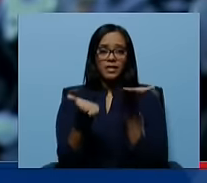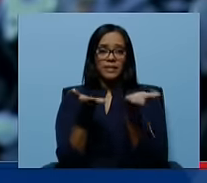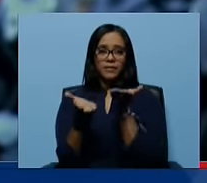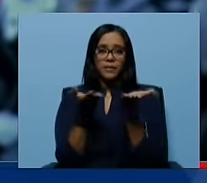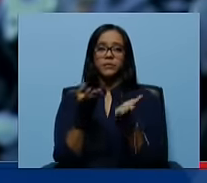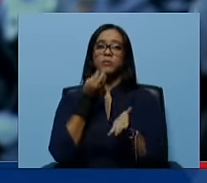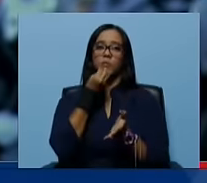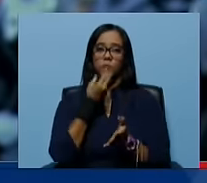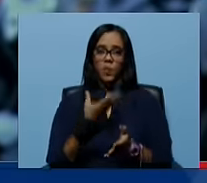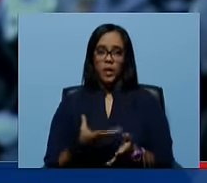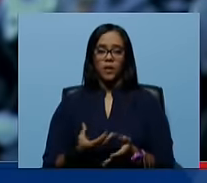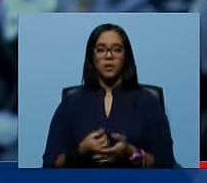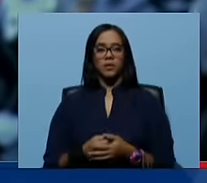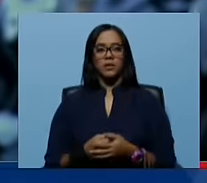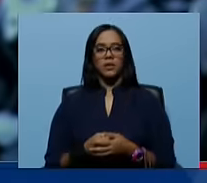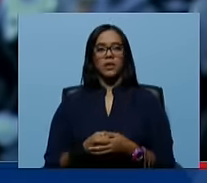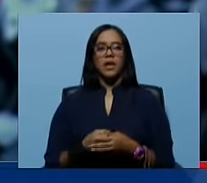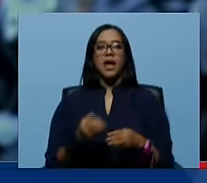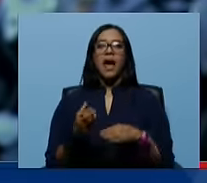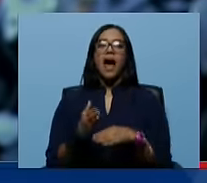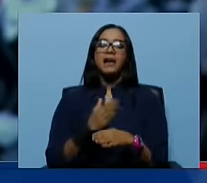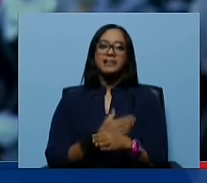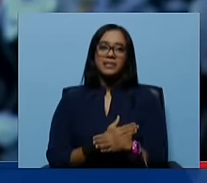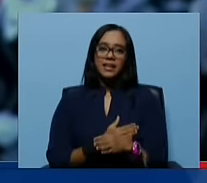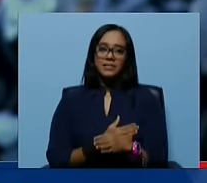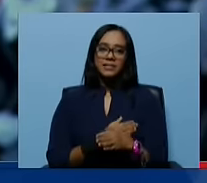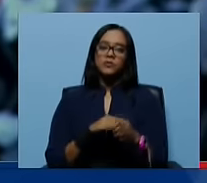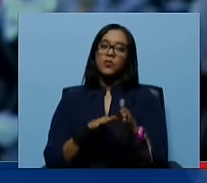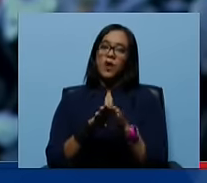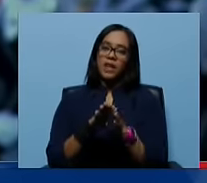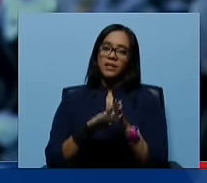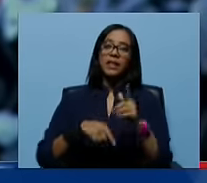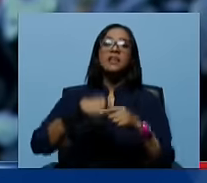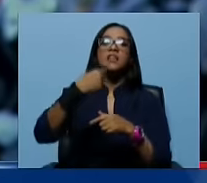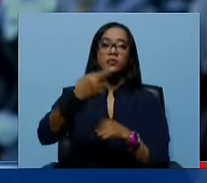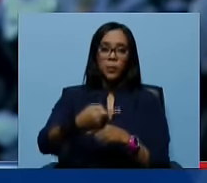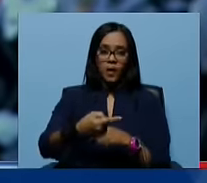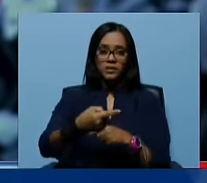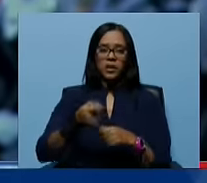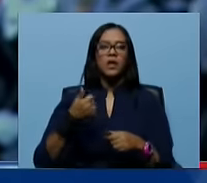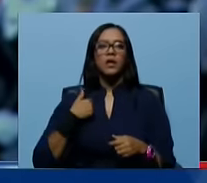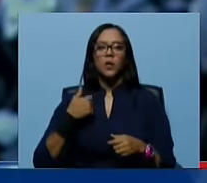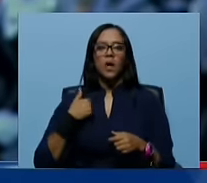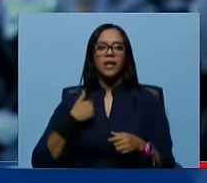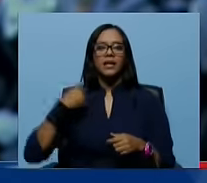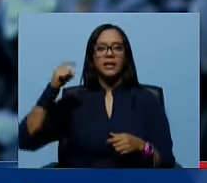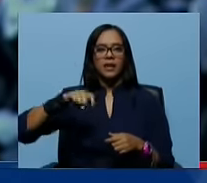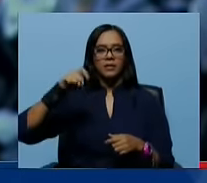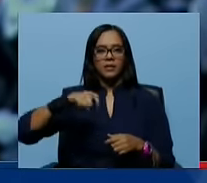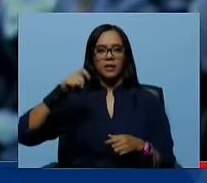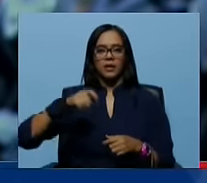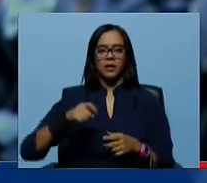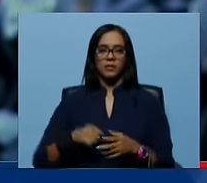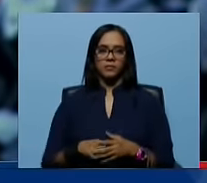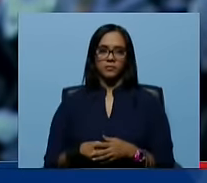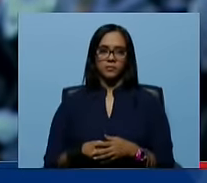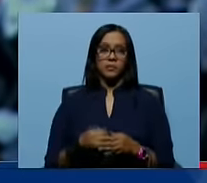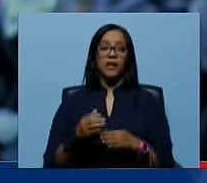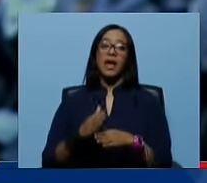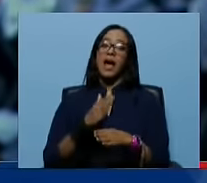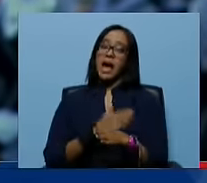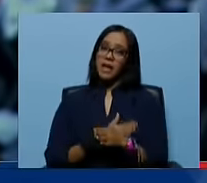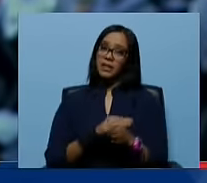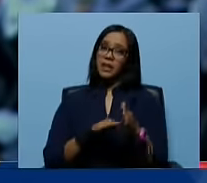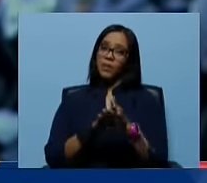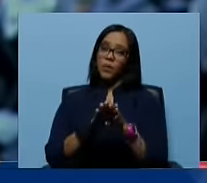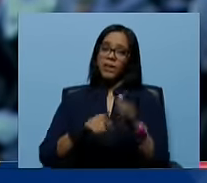efectivo antes, durante y después de cualquier necesidad. Antes,